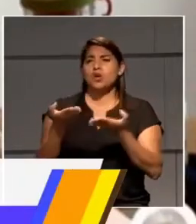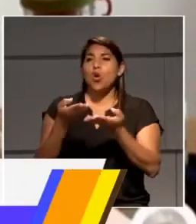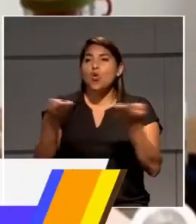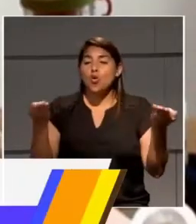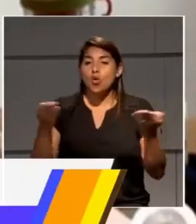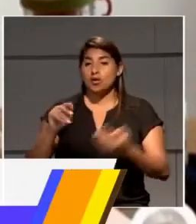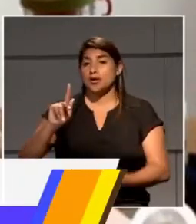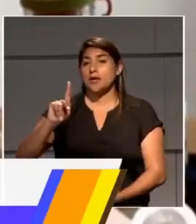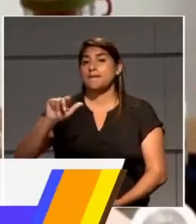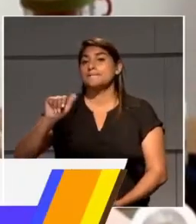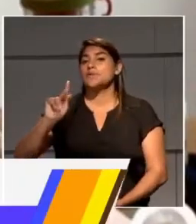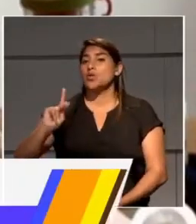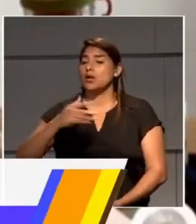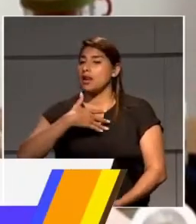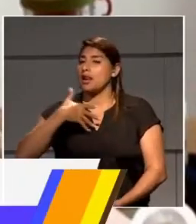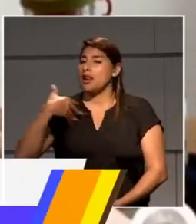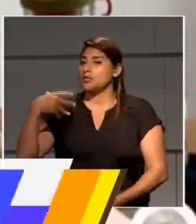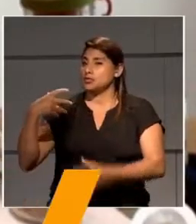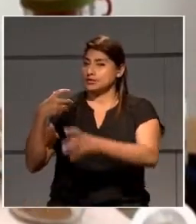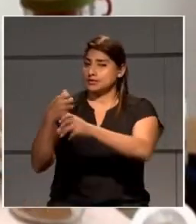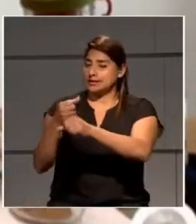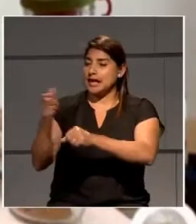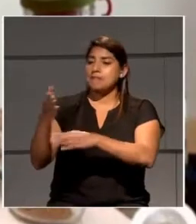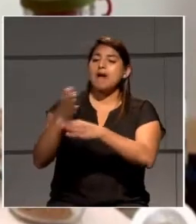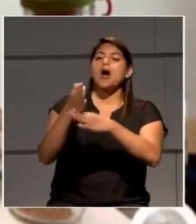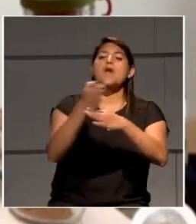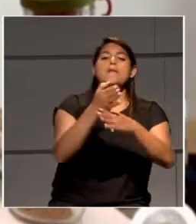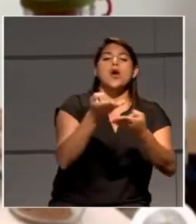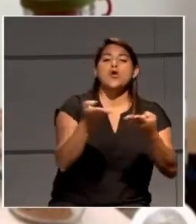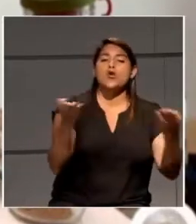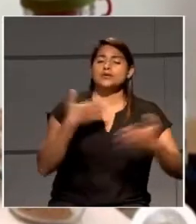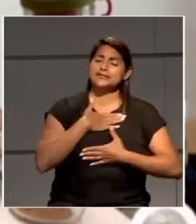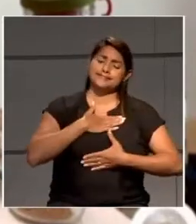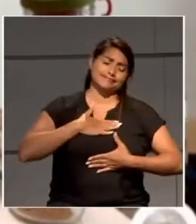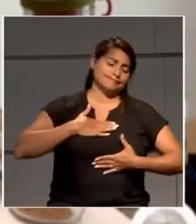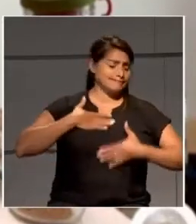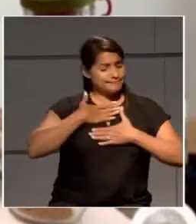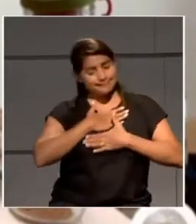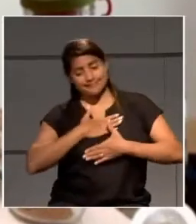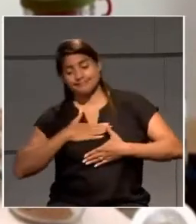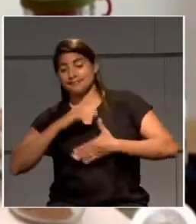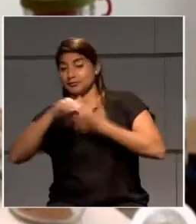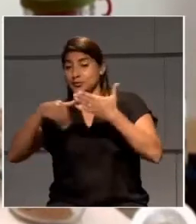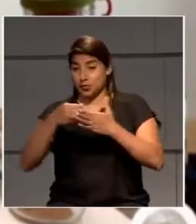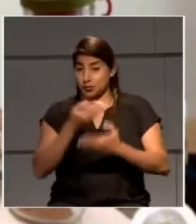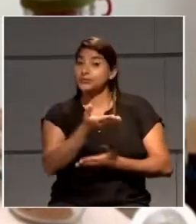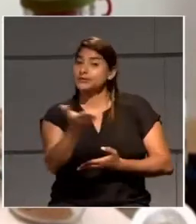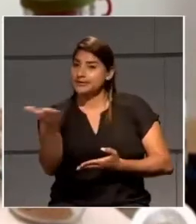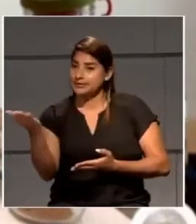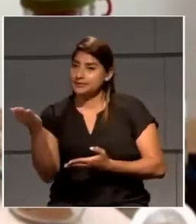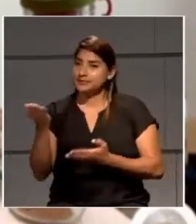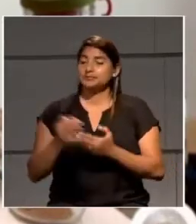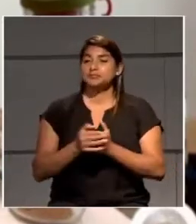que a Pluk le gusta mucho hacer y Pluk va a compartir esas cosas que disfruta tanto hacer con todas y todos nosotros.